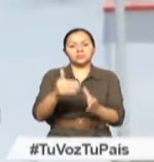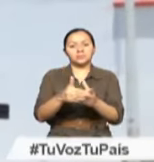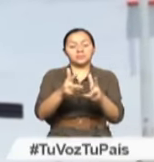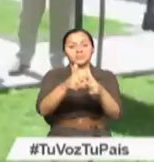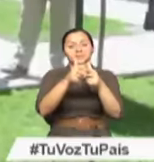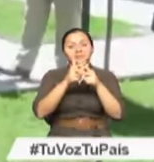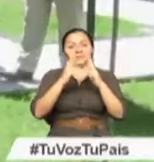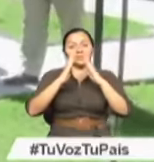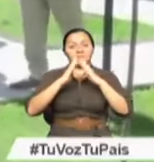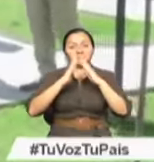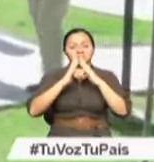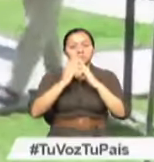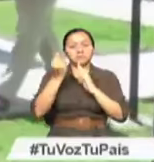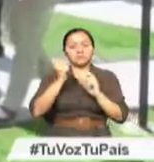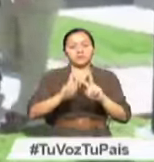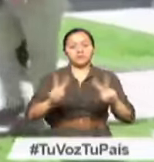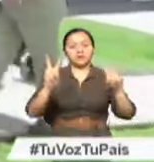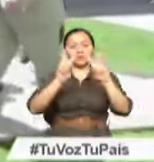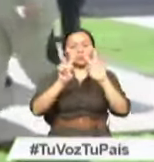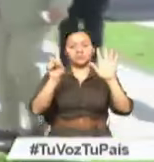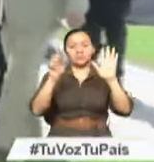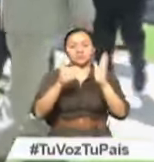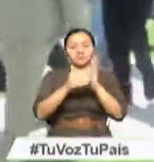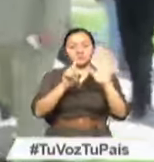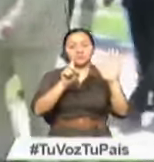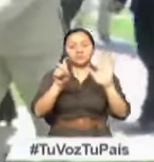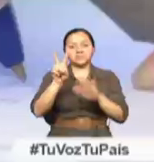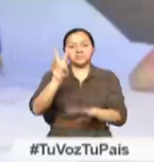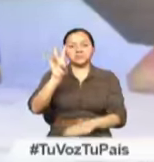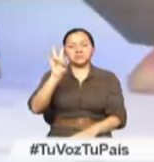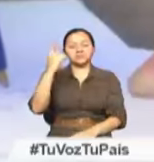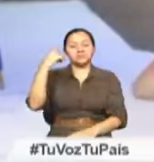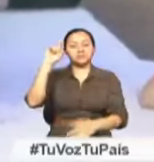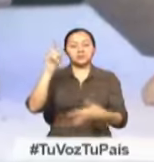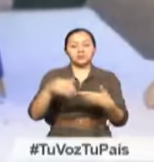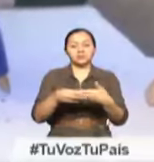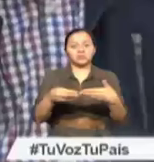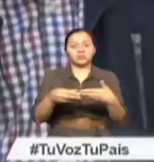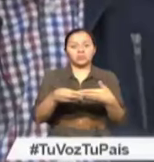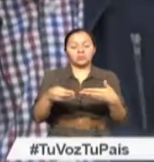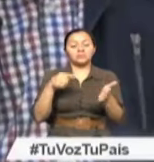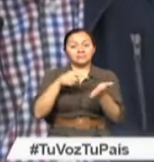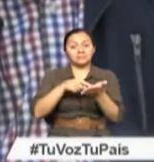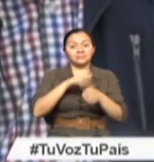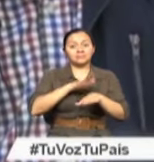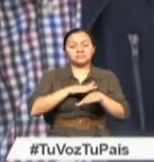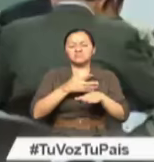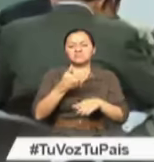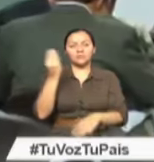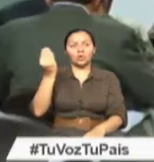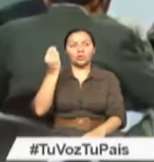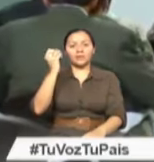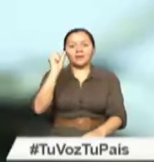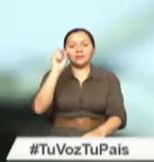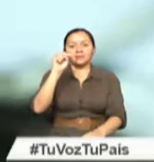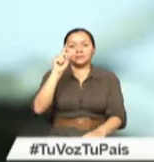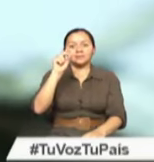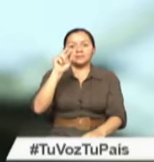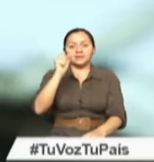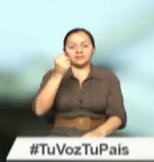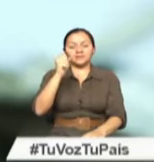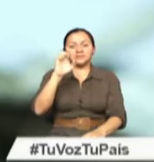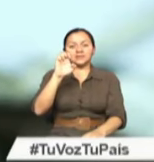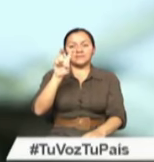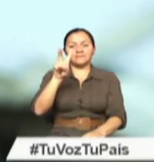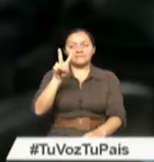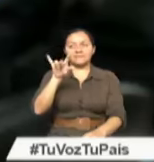hipotecarios por un monto de 6,627 millones dó. Este es el caso del joven Andrés Sevillano, quien destaca la